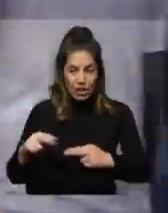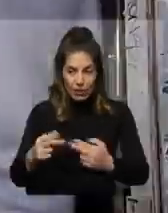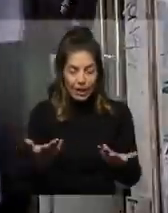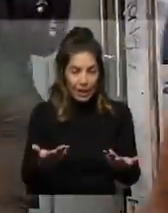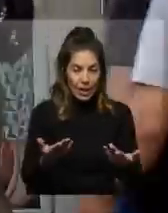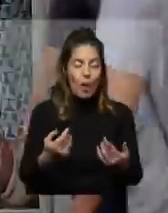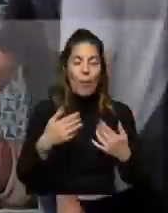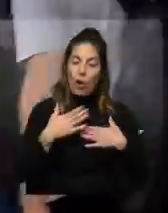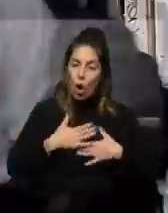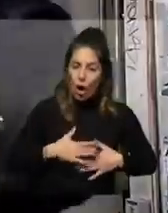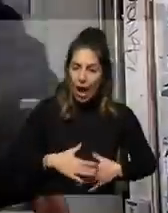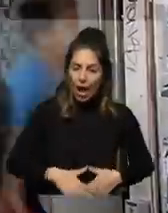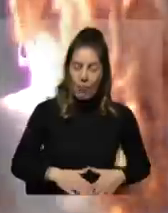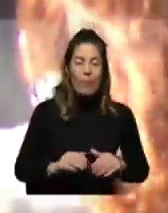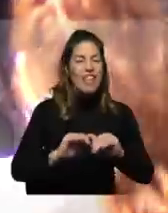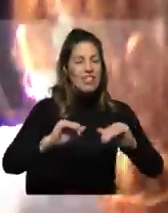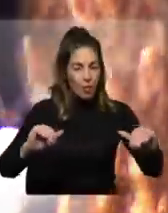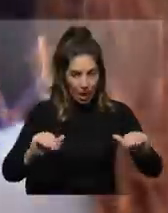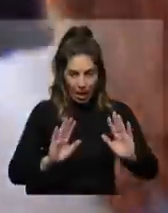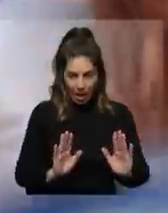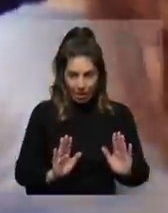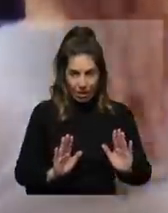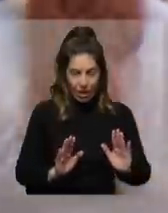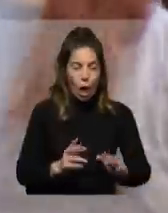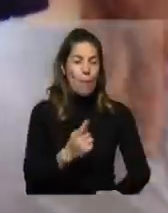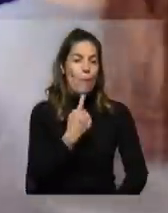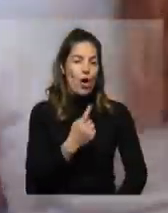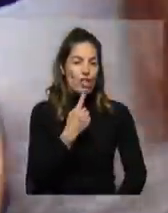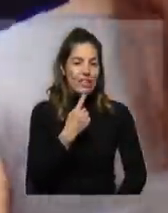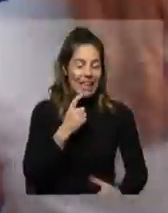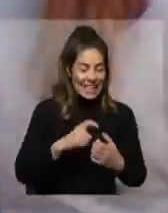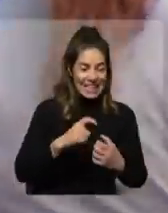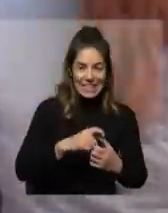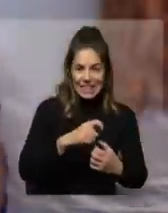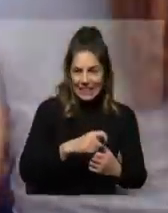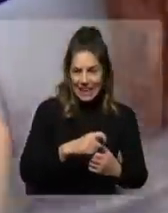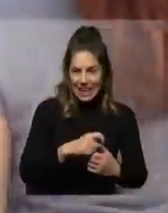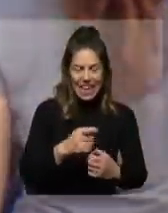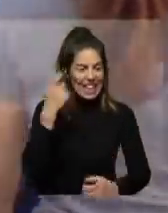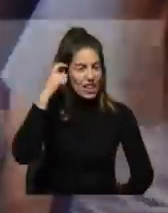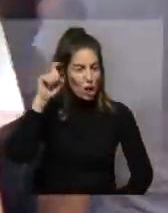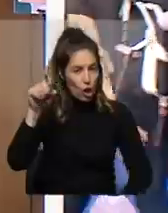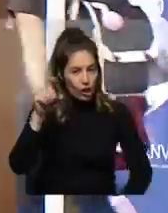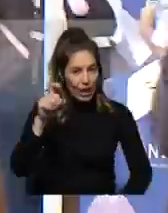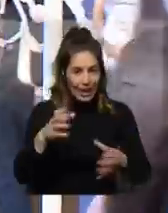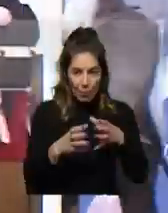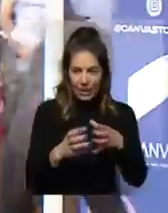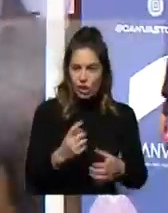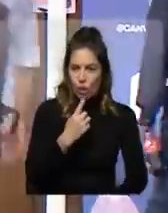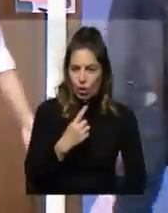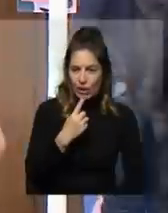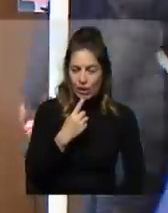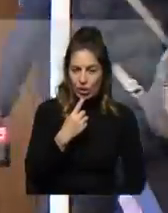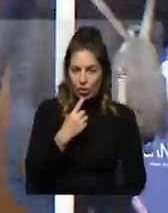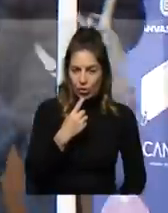tomarnos con calma vamos a tratar de separar lo que es política sindical ideológica y partidaria todo